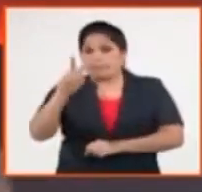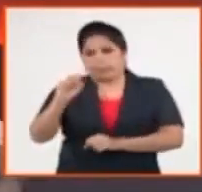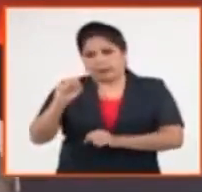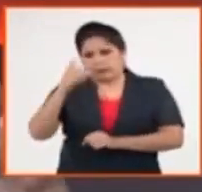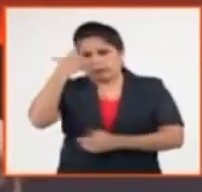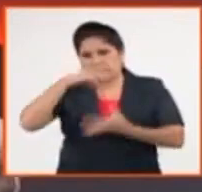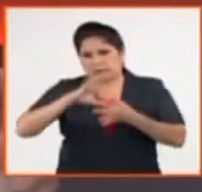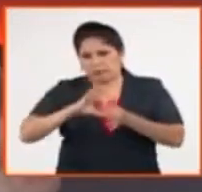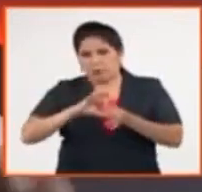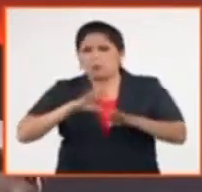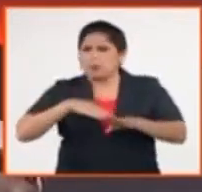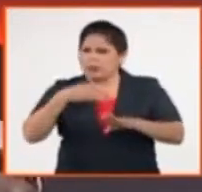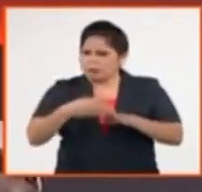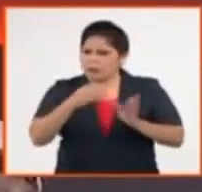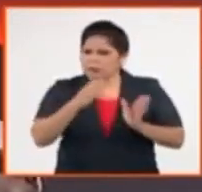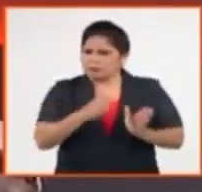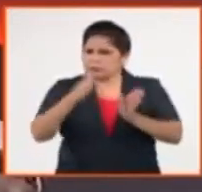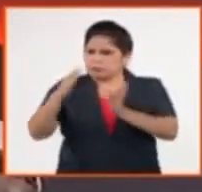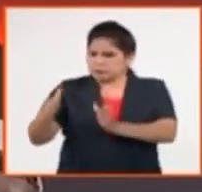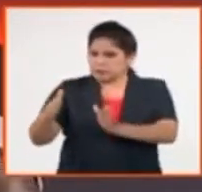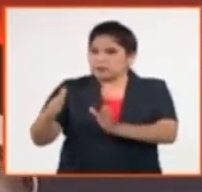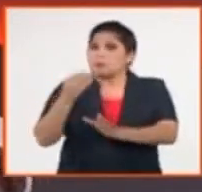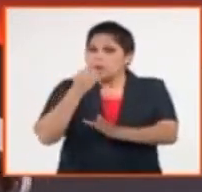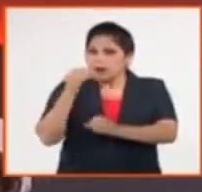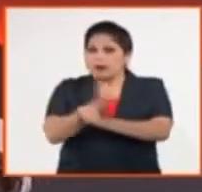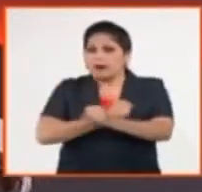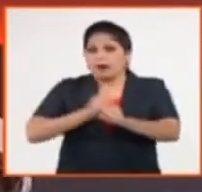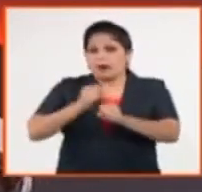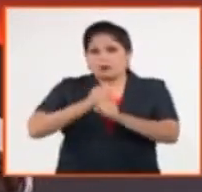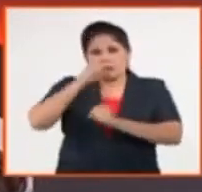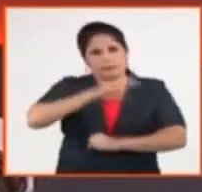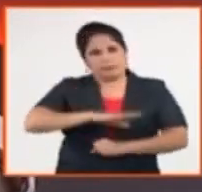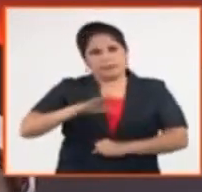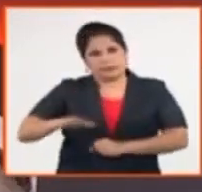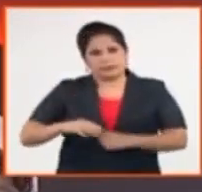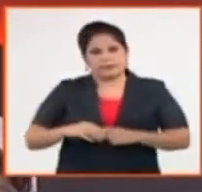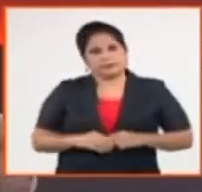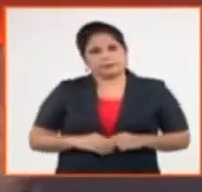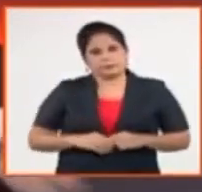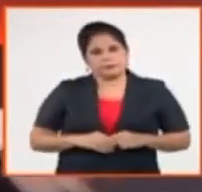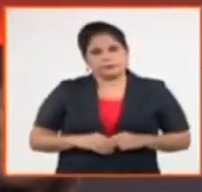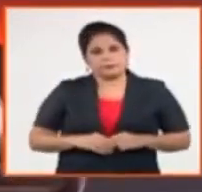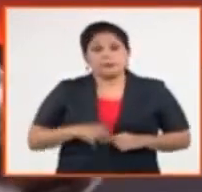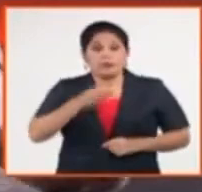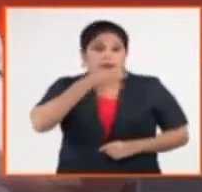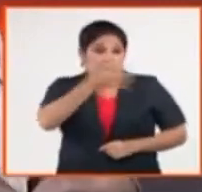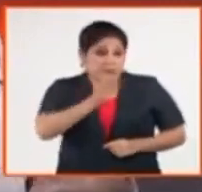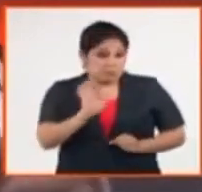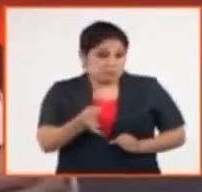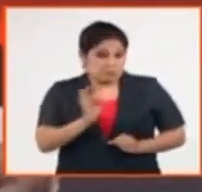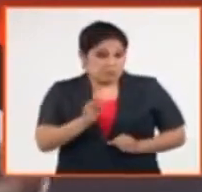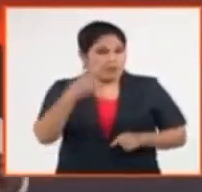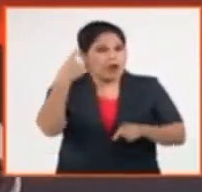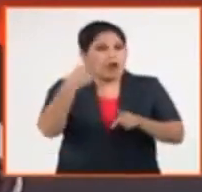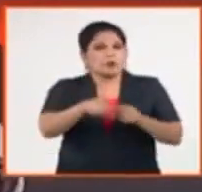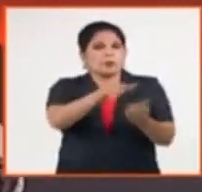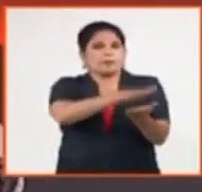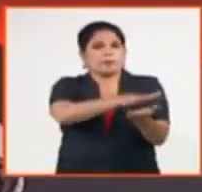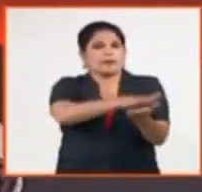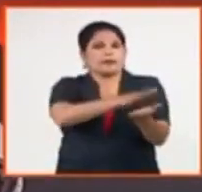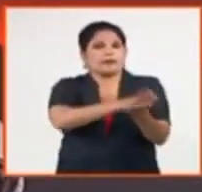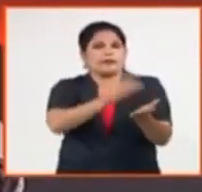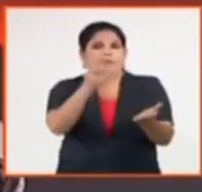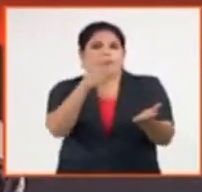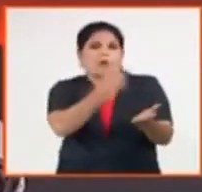posteriormente se extendió el uso de estas para la población pediátrica. Como se decía, también tenemos otros 2 candidatos vacunales que